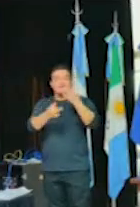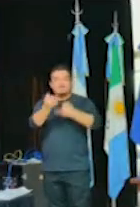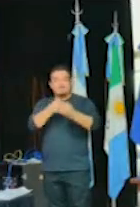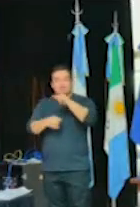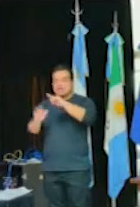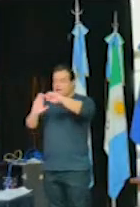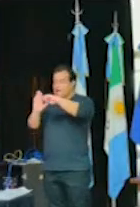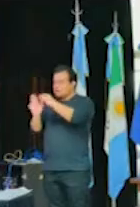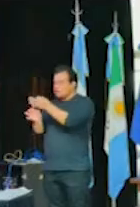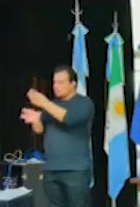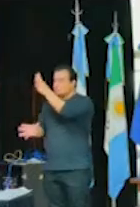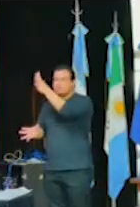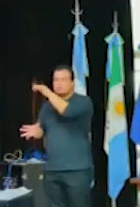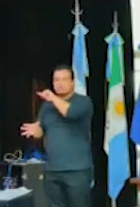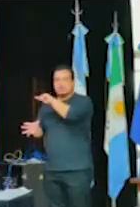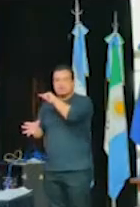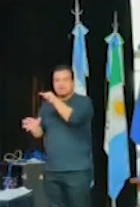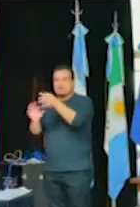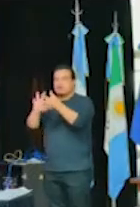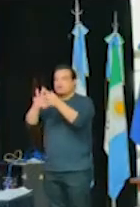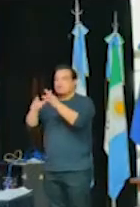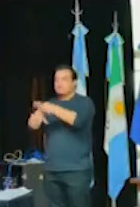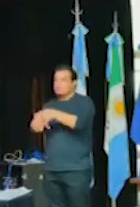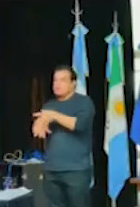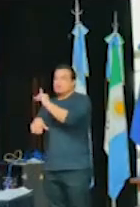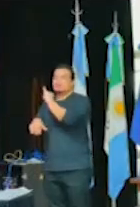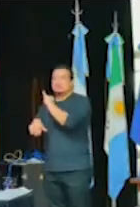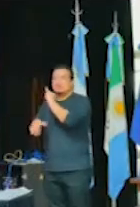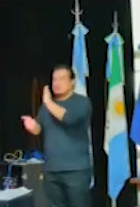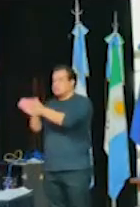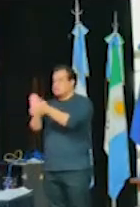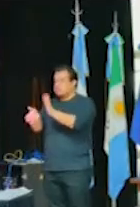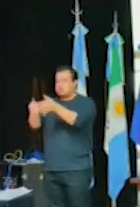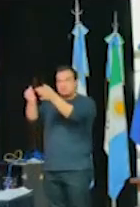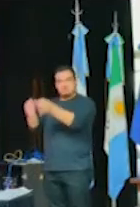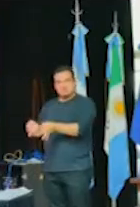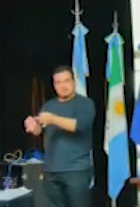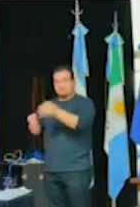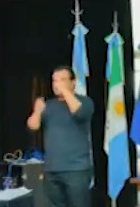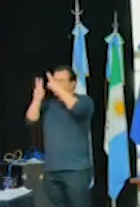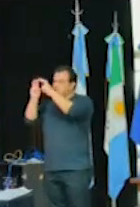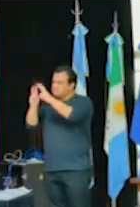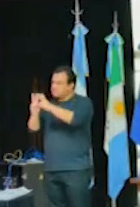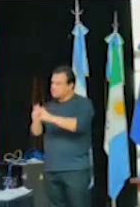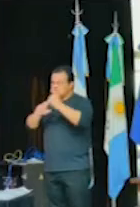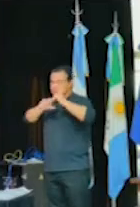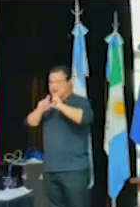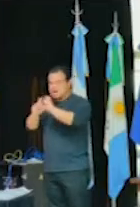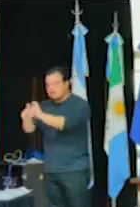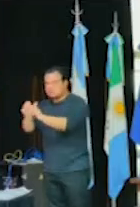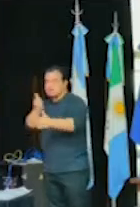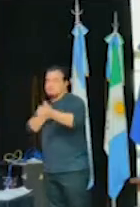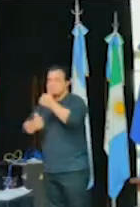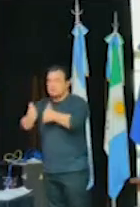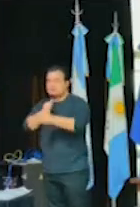profesionales, competencia clínica, habilidades diagnósticas, tratamiento efectivo, investigación y actualización, empatía,